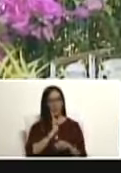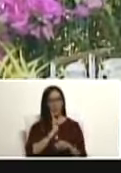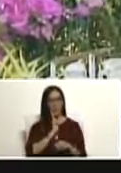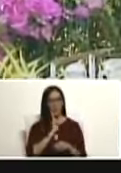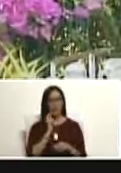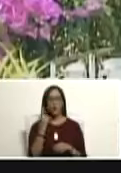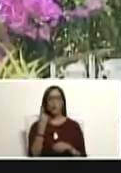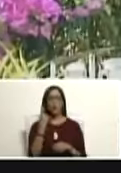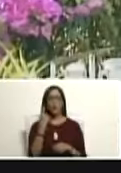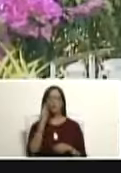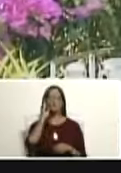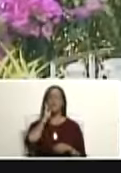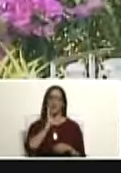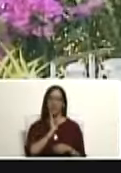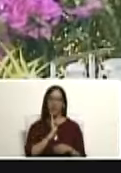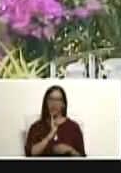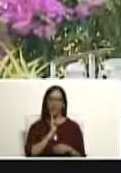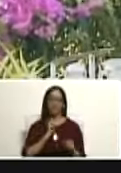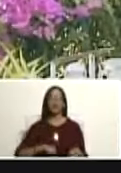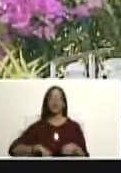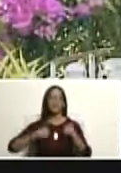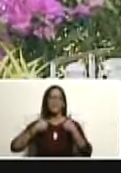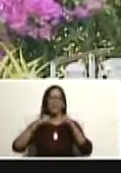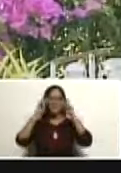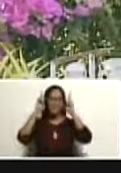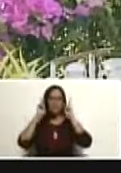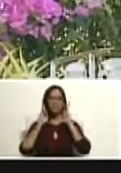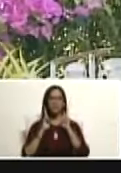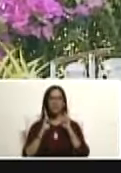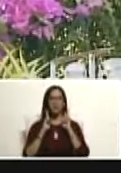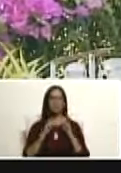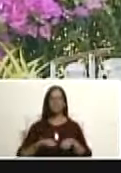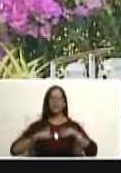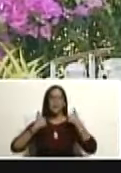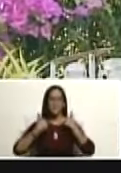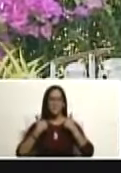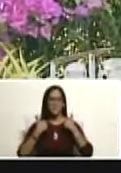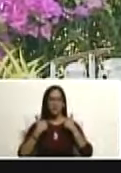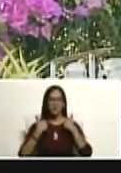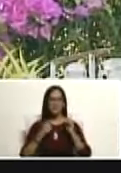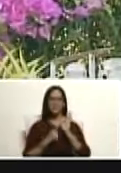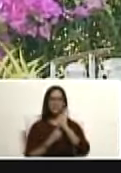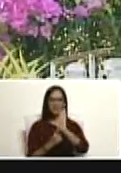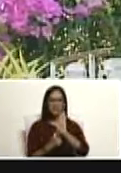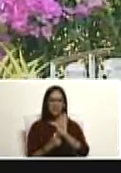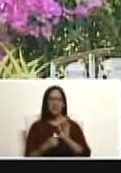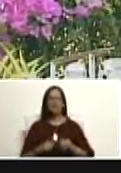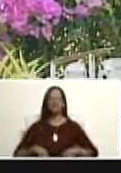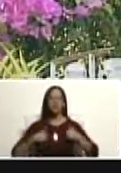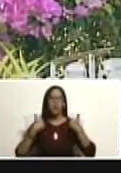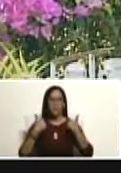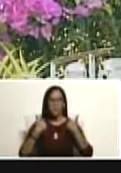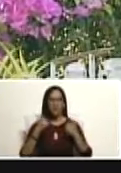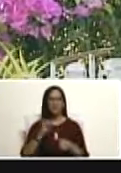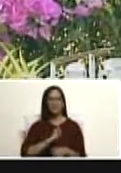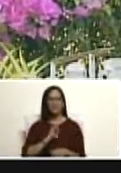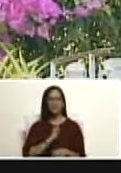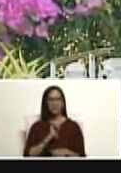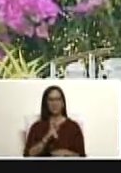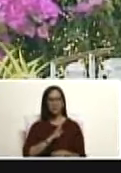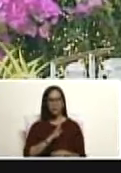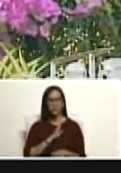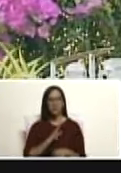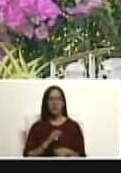un bolivariano de los más puros, de los más representativos y de los más auténticos que ha habido en la